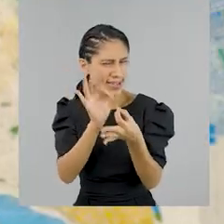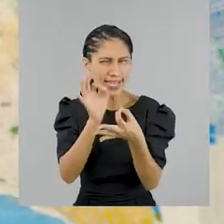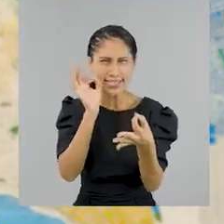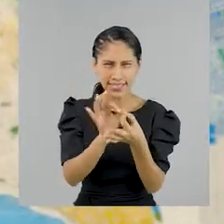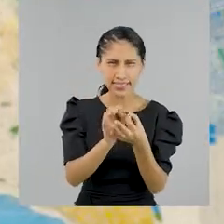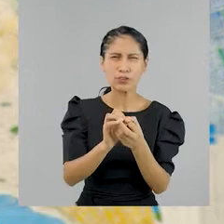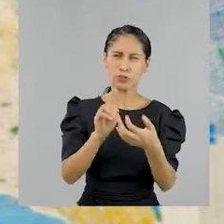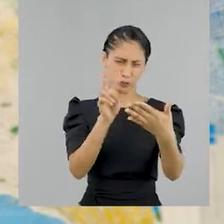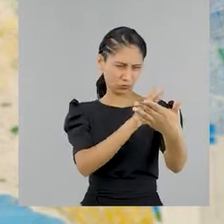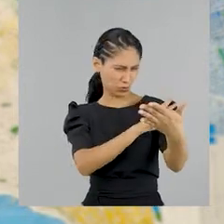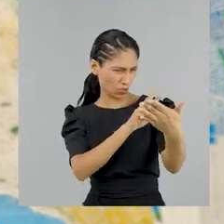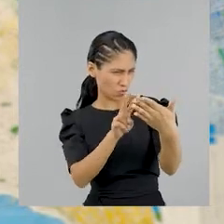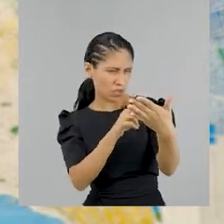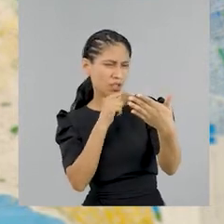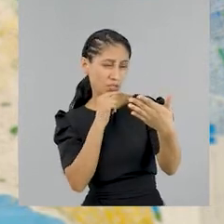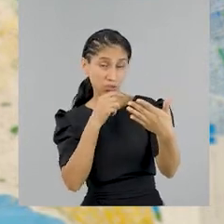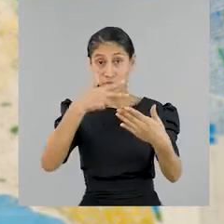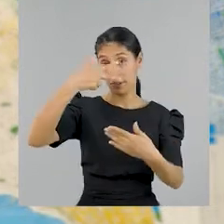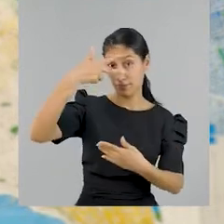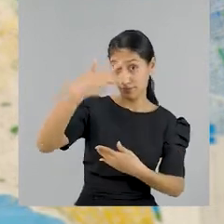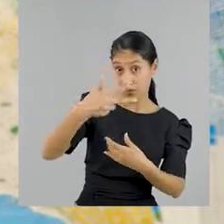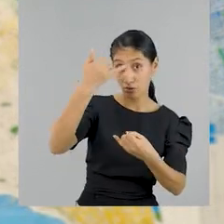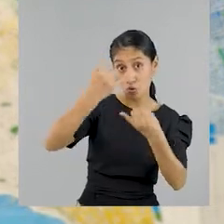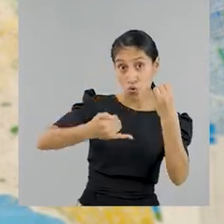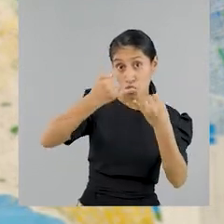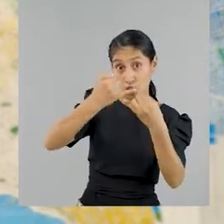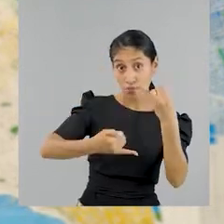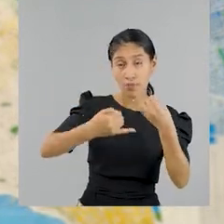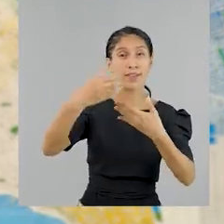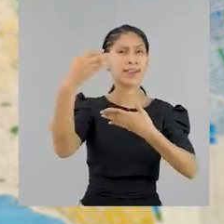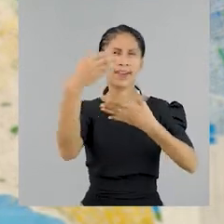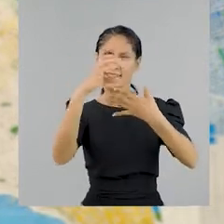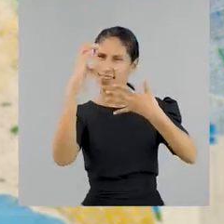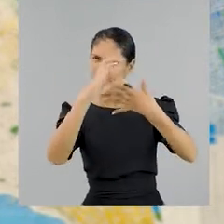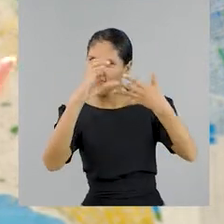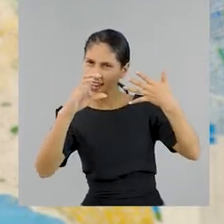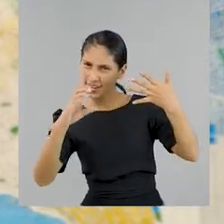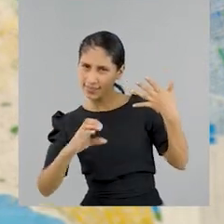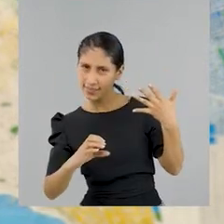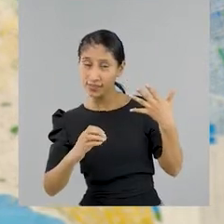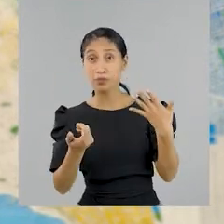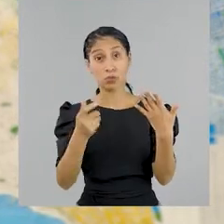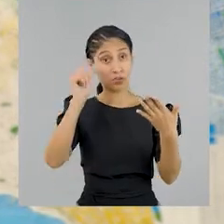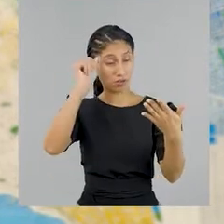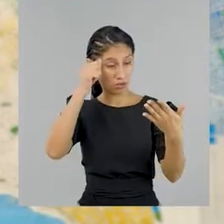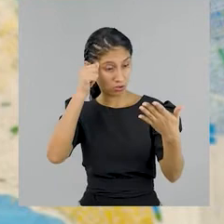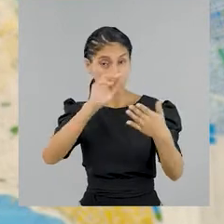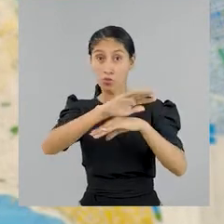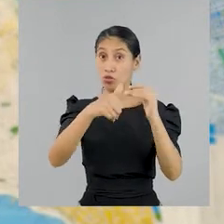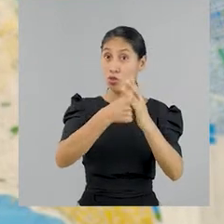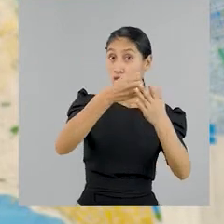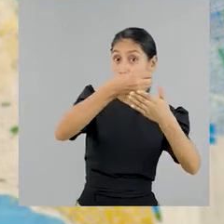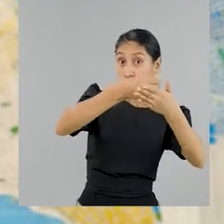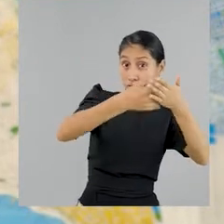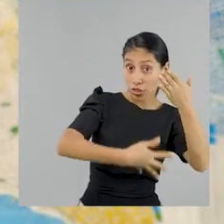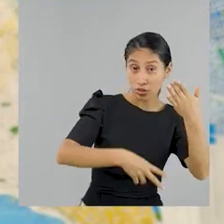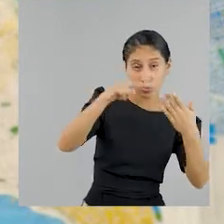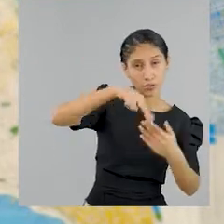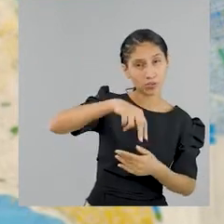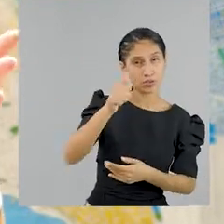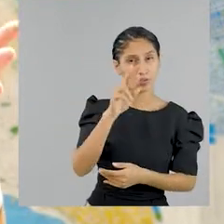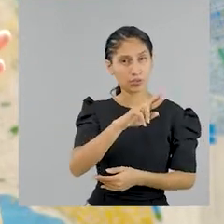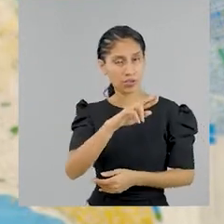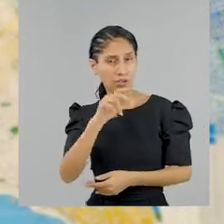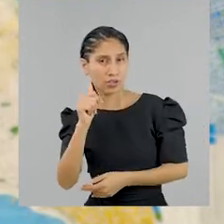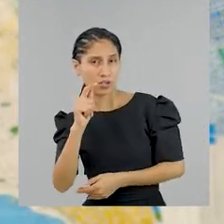Exacto, Amaru. Es una buena apreciación sobre estas tres últimas características, porque no debemos olvidar que los textos narrativos tienen que escribirse en